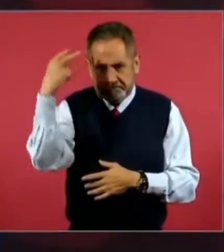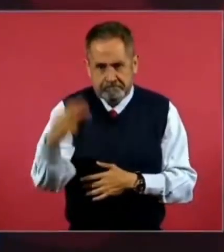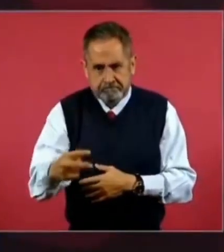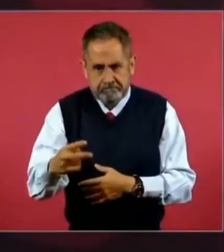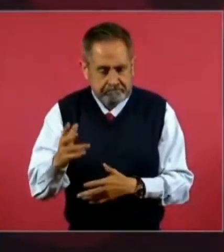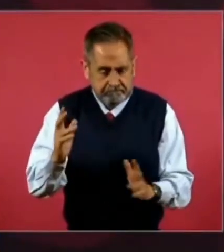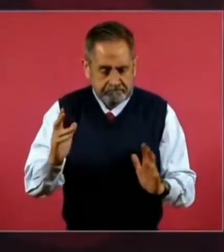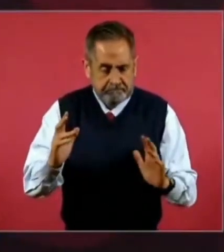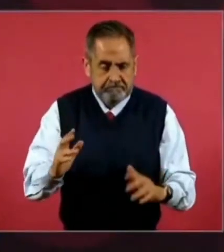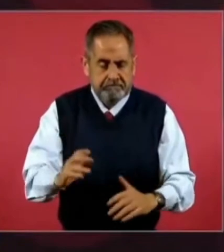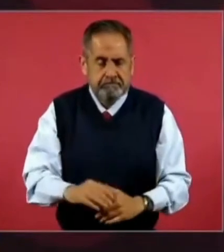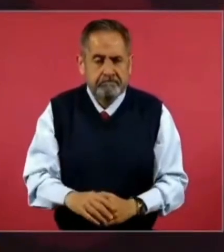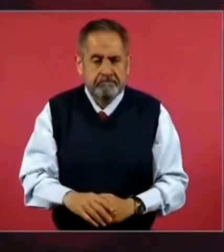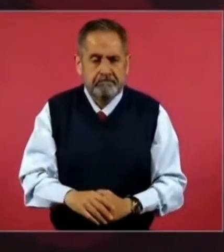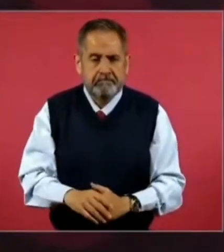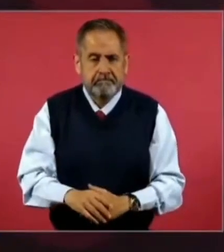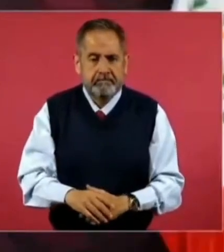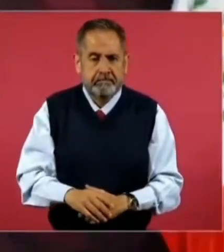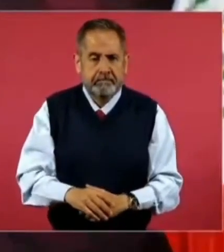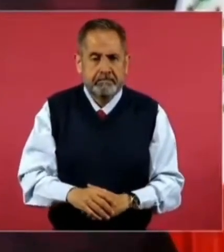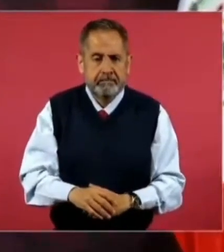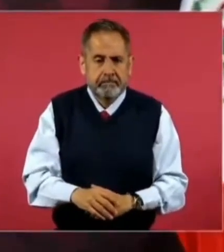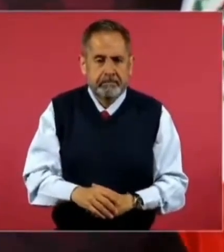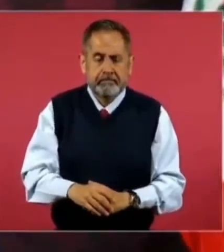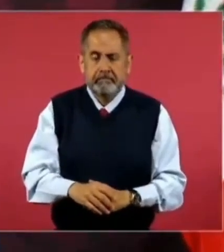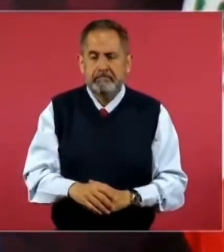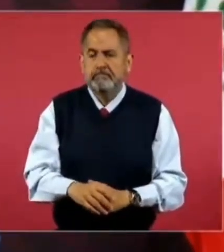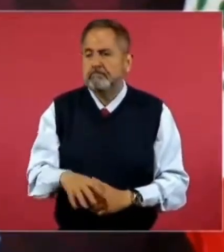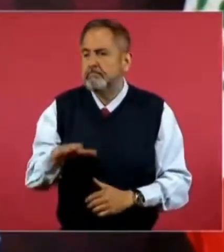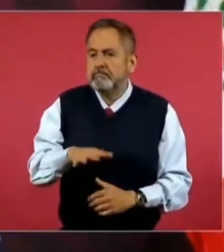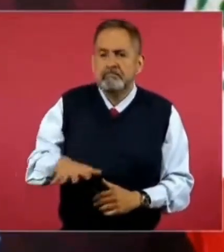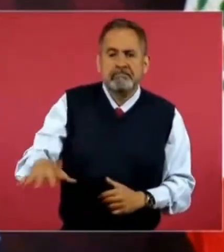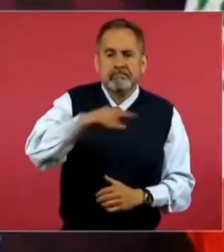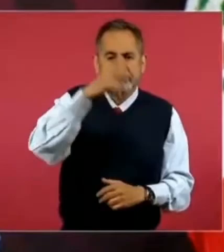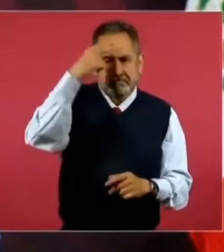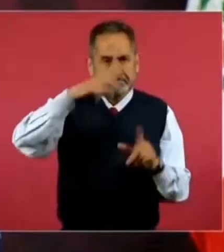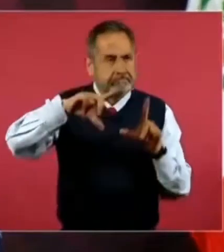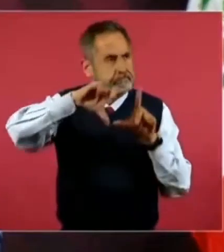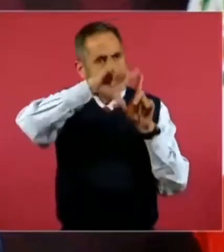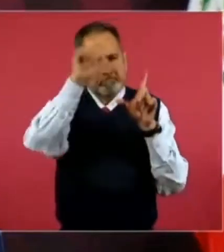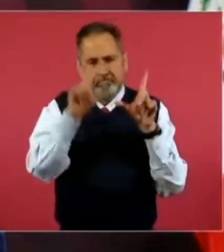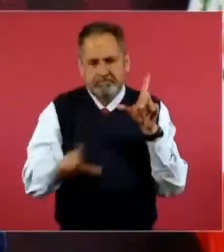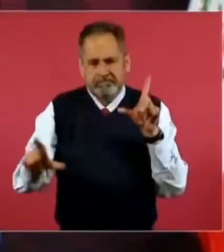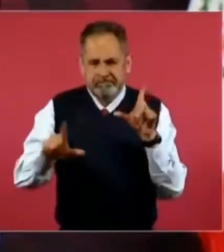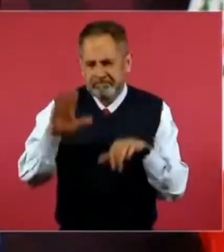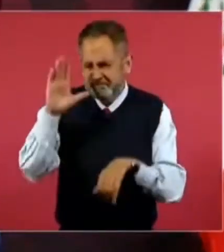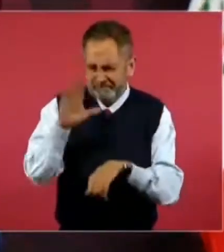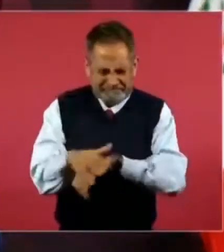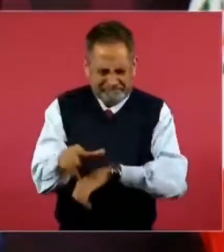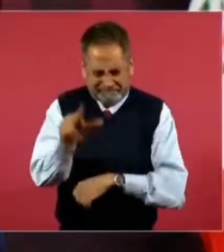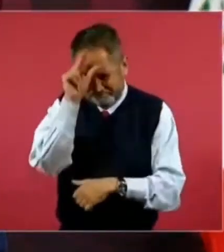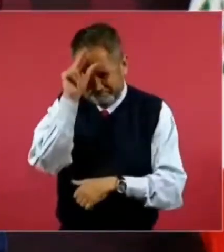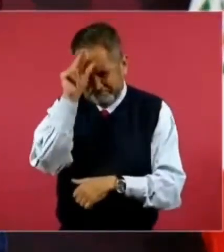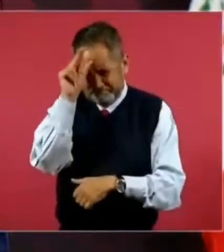de los pueblos más